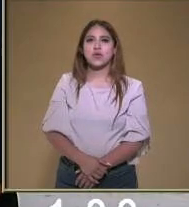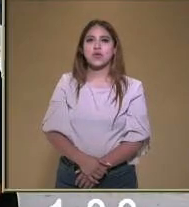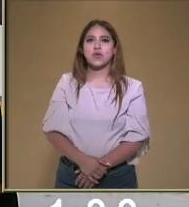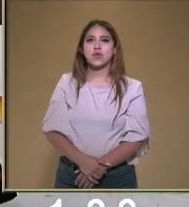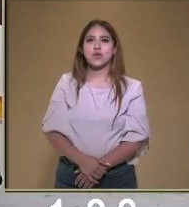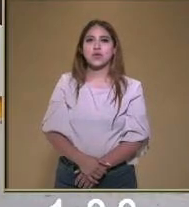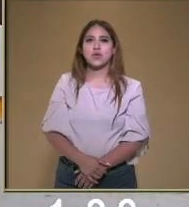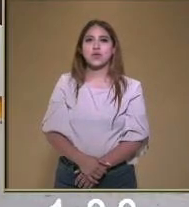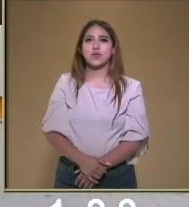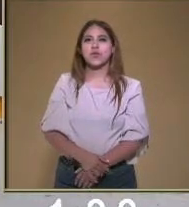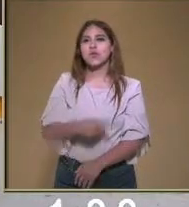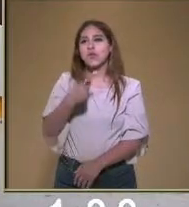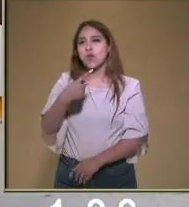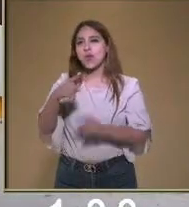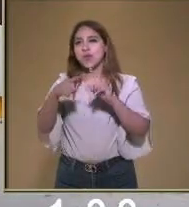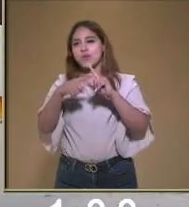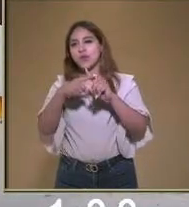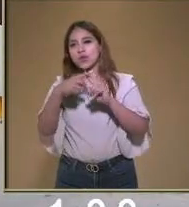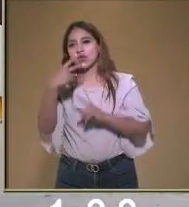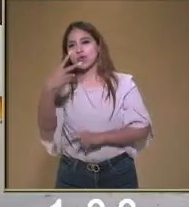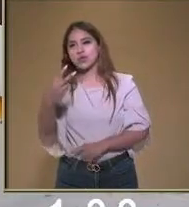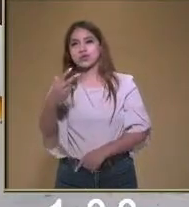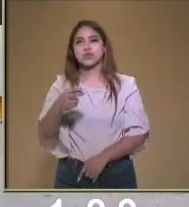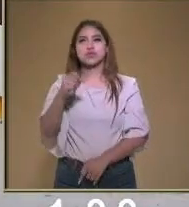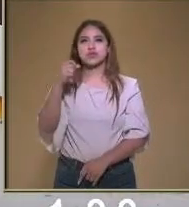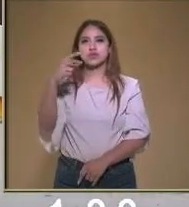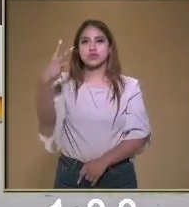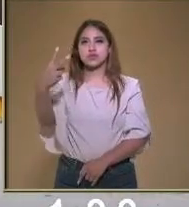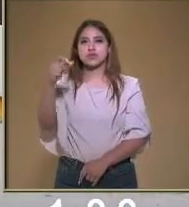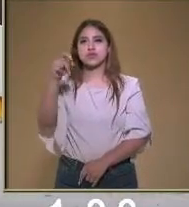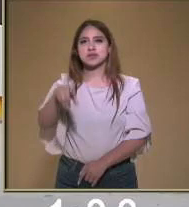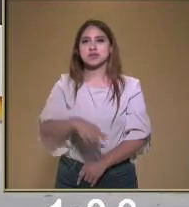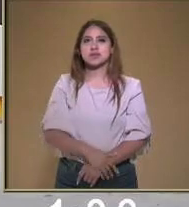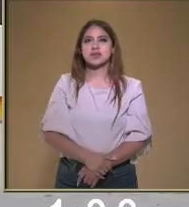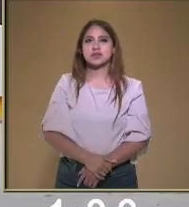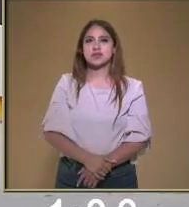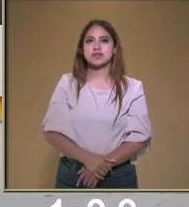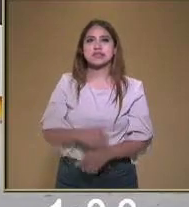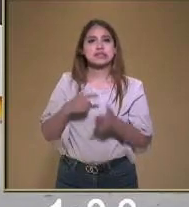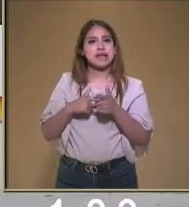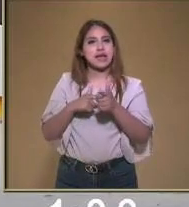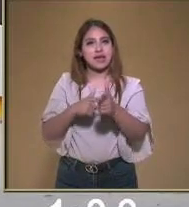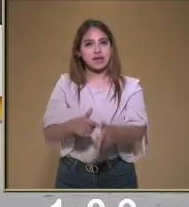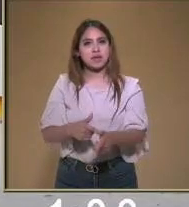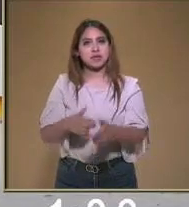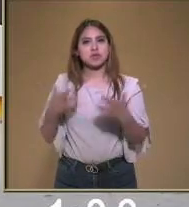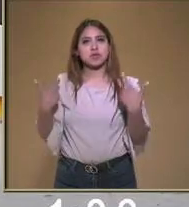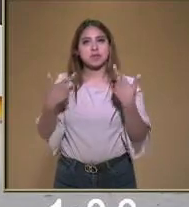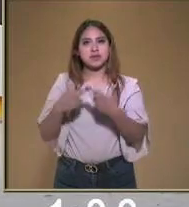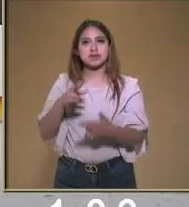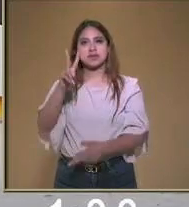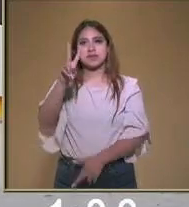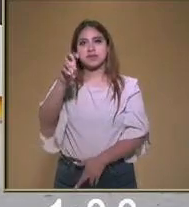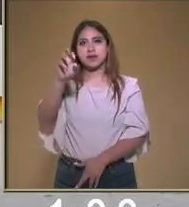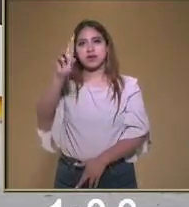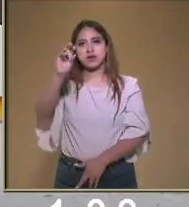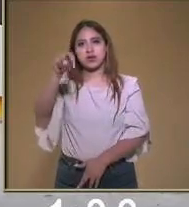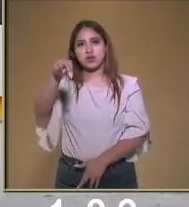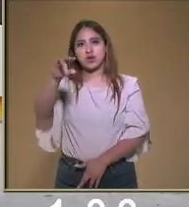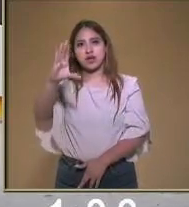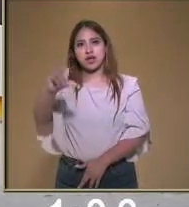Uno por dos. Bueno, ahí cayó en la misma casilla. Continuamos con la maestra Verónica. A ver.